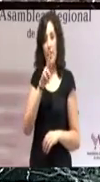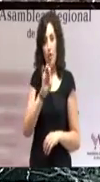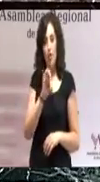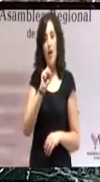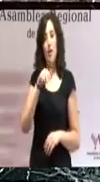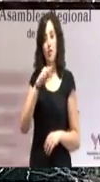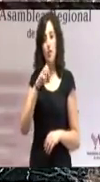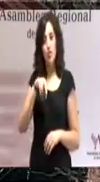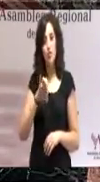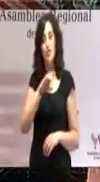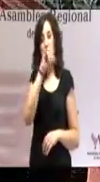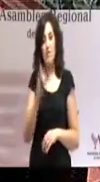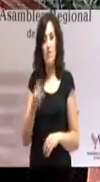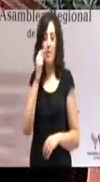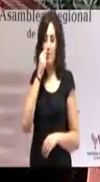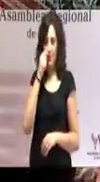Sánchez.